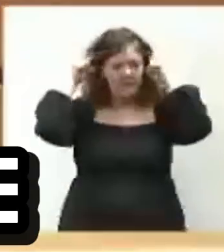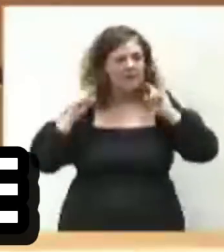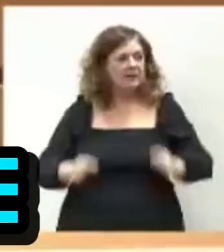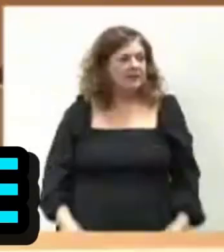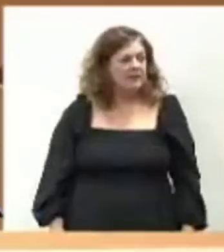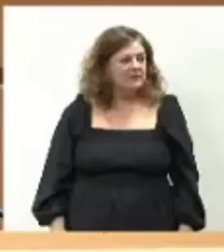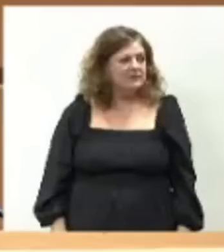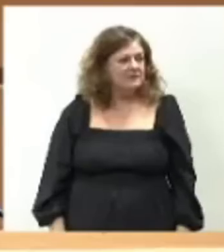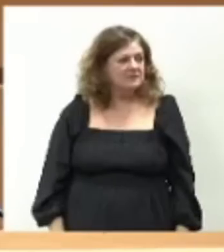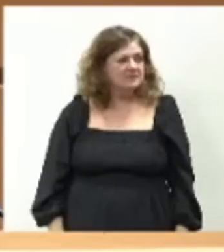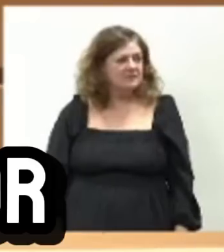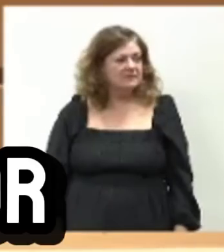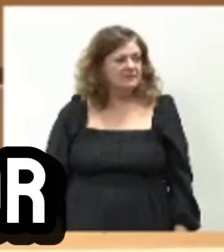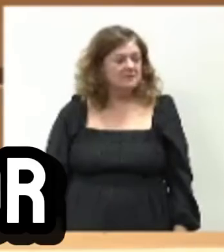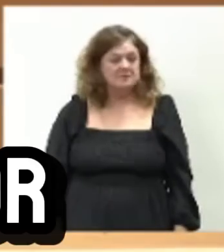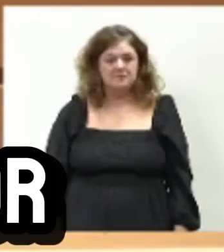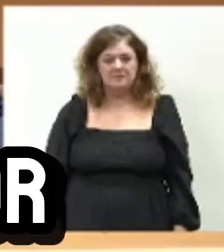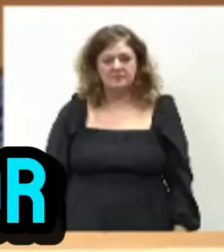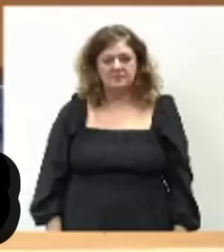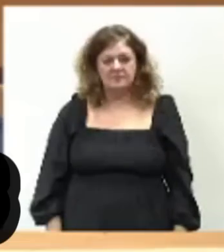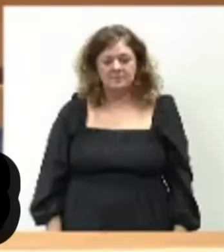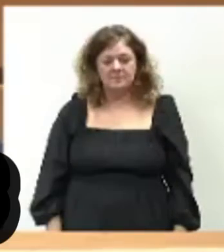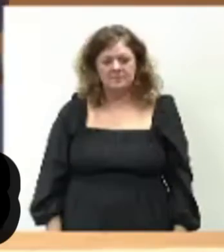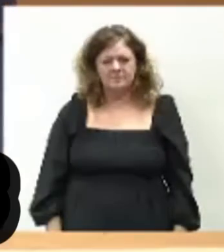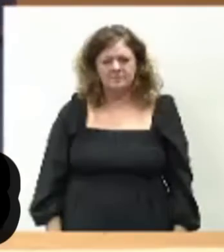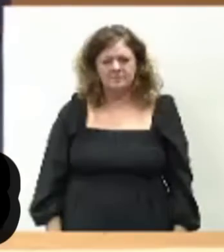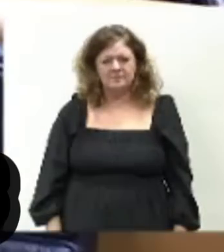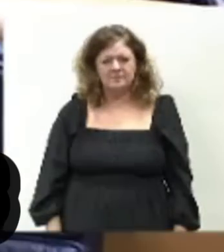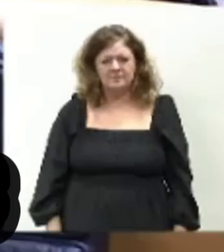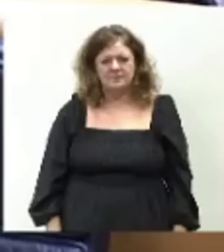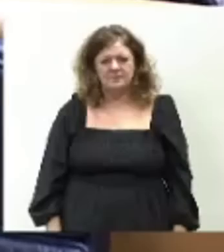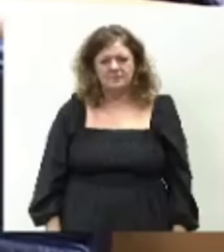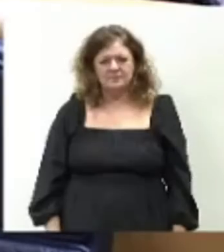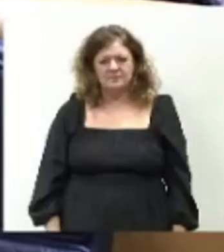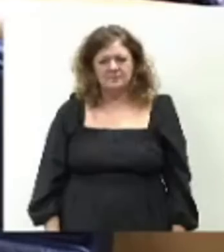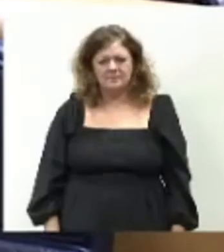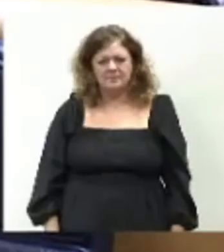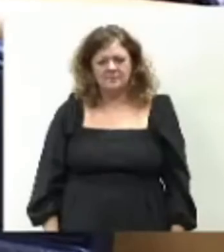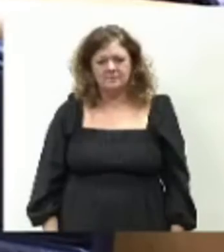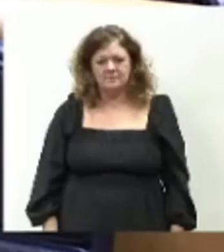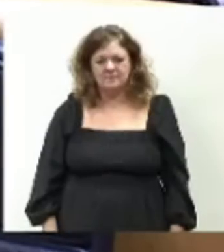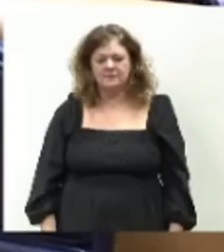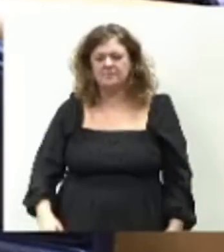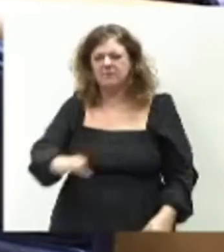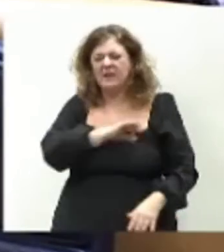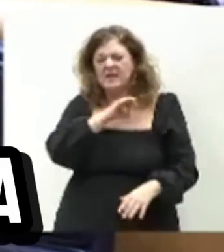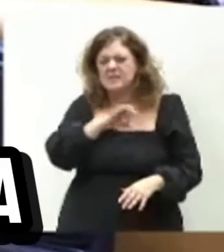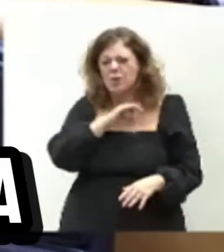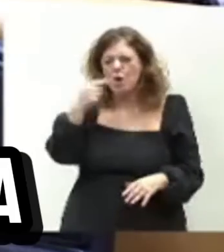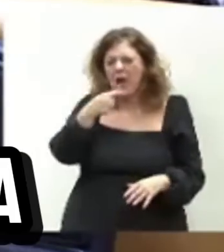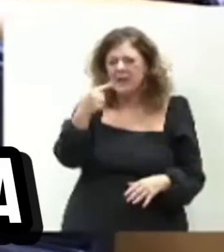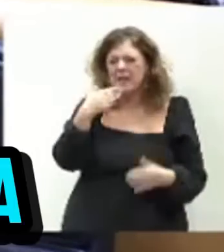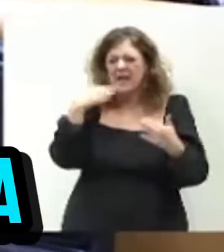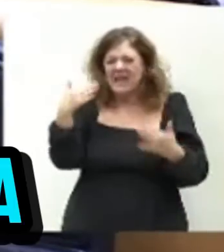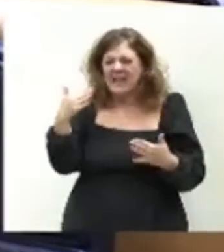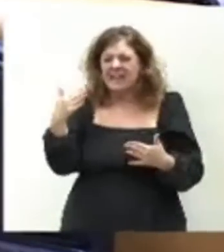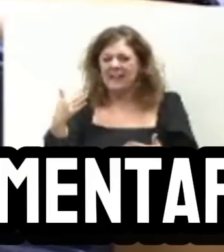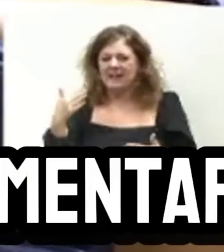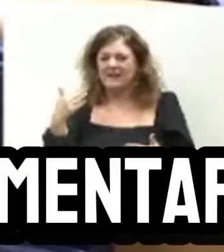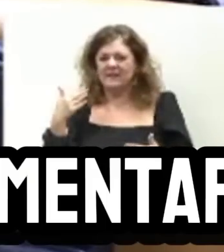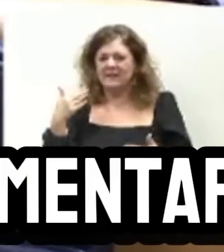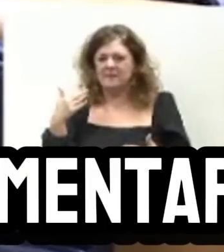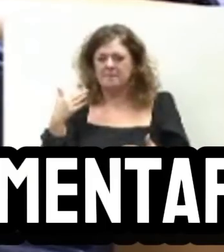Señor Ministro, tiene la palabra. Muchas gracias, señor presidente. Gracias, señora Gallego. Permítanme que